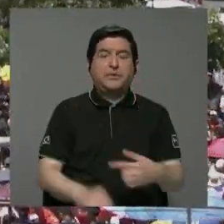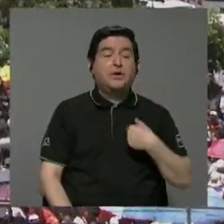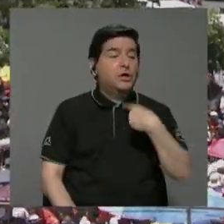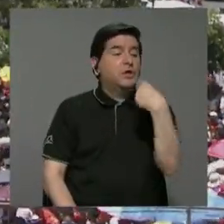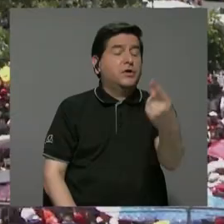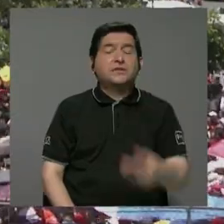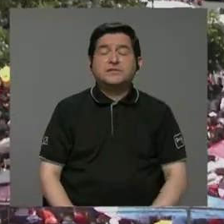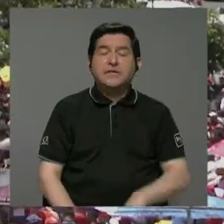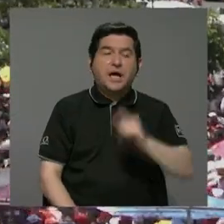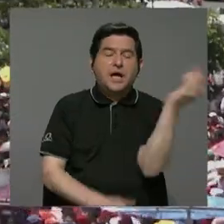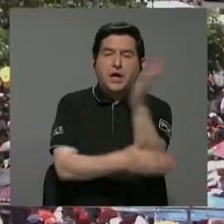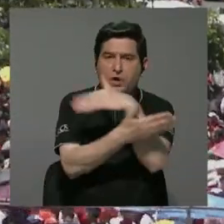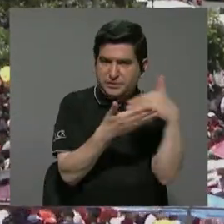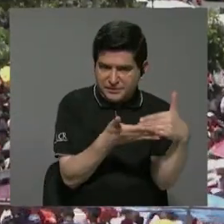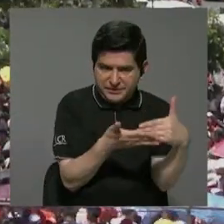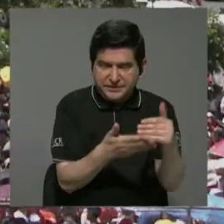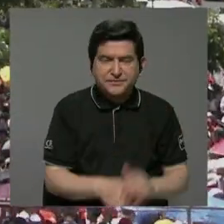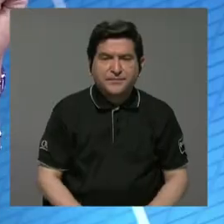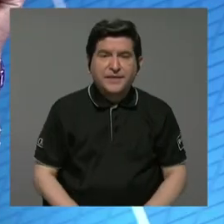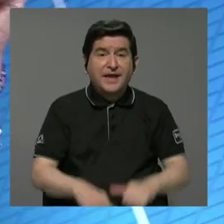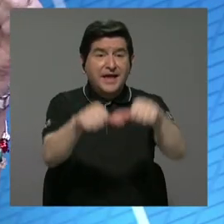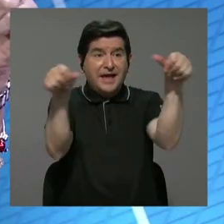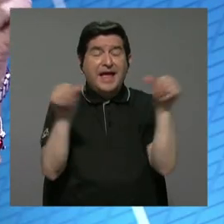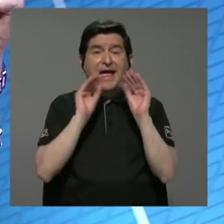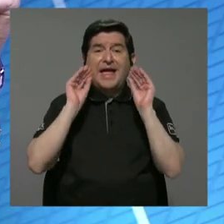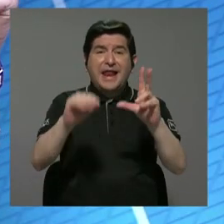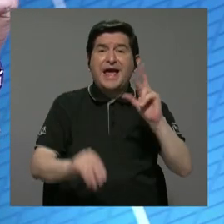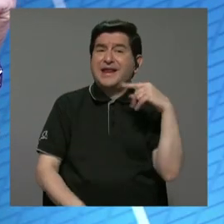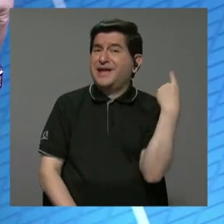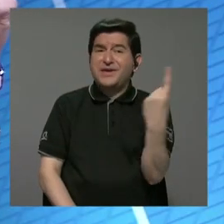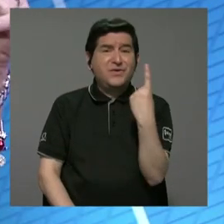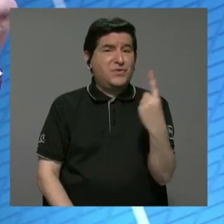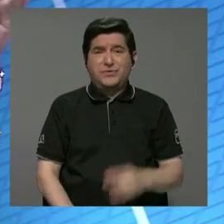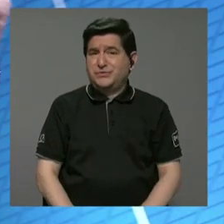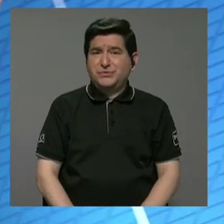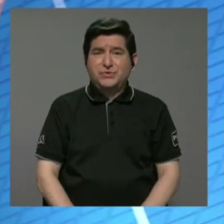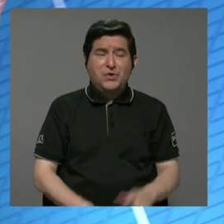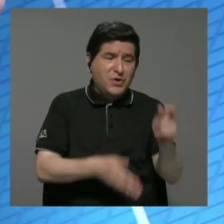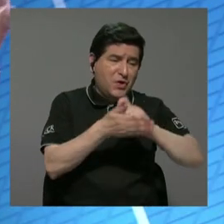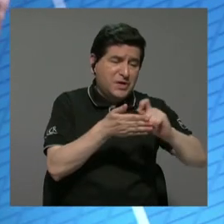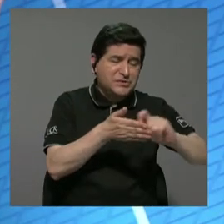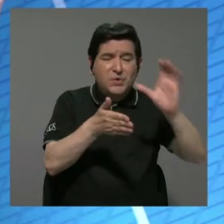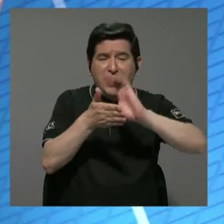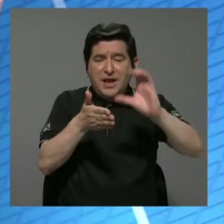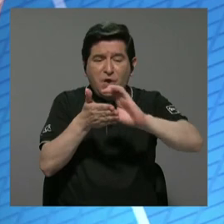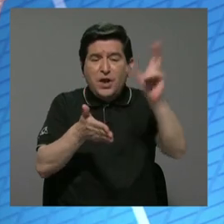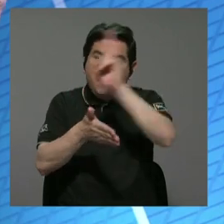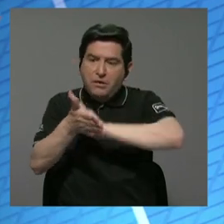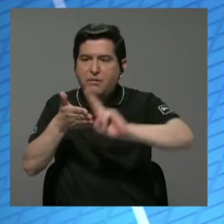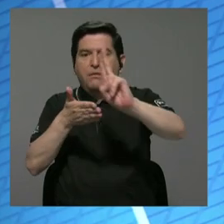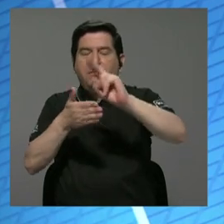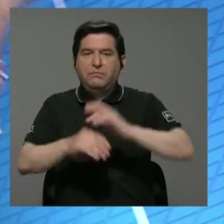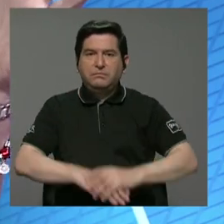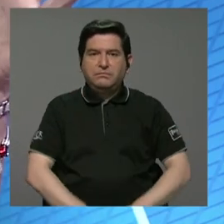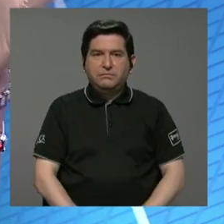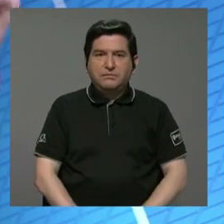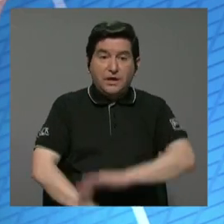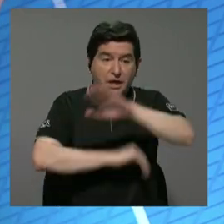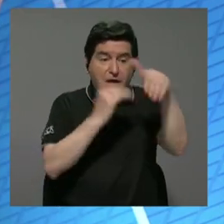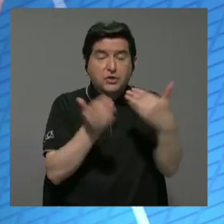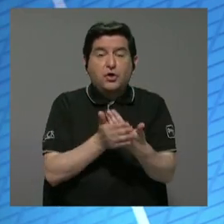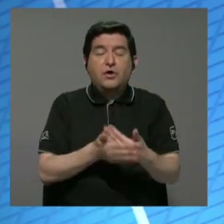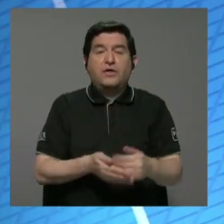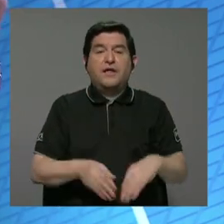decía en otro bloque, es que el sector educativo no es solo educación primaria, secundaria y universitaria, ¿verdad? Está toda la